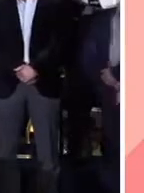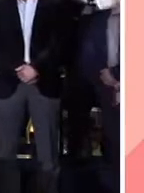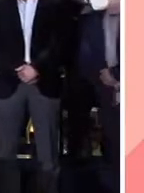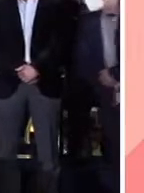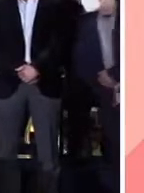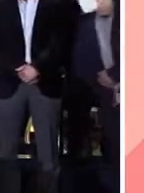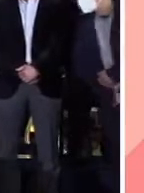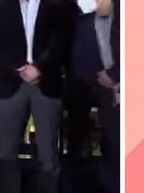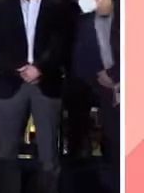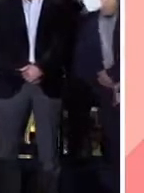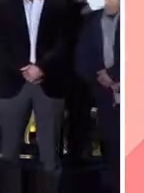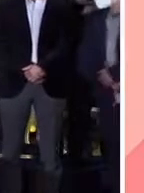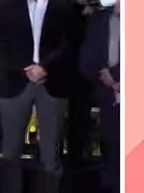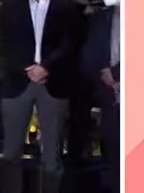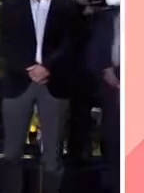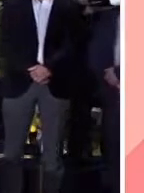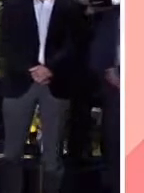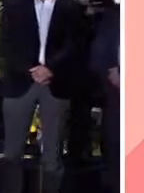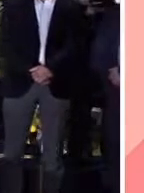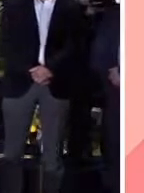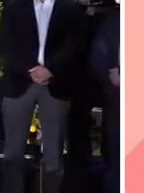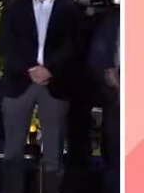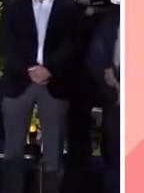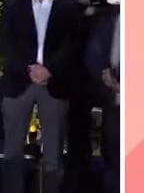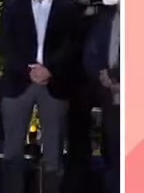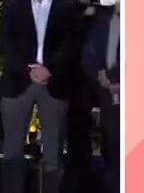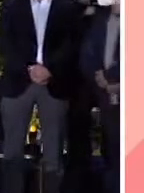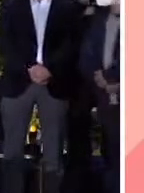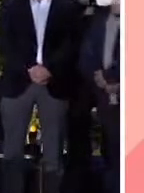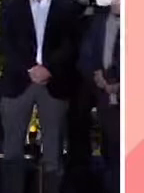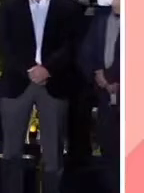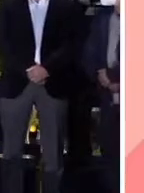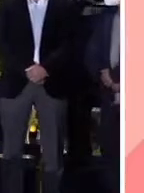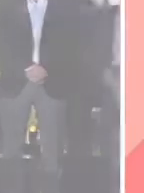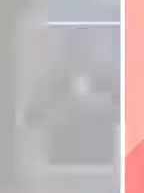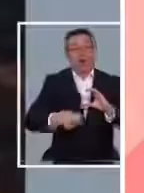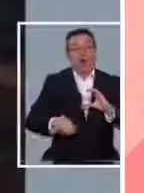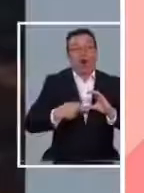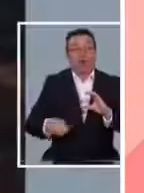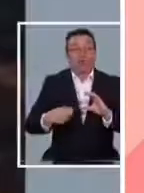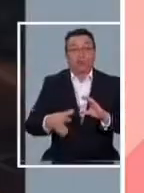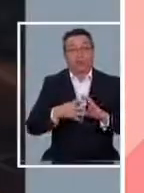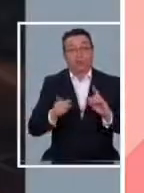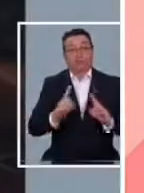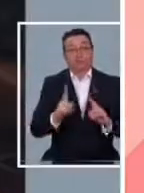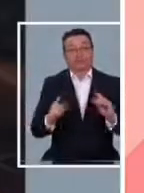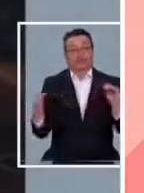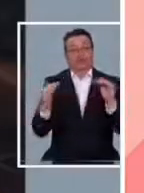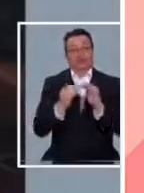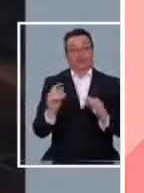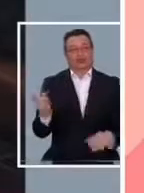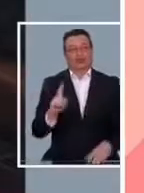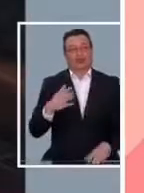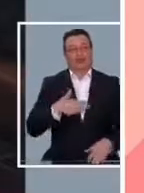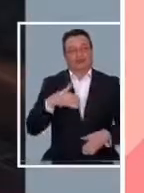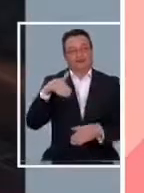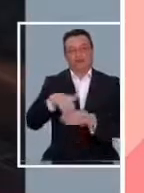en el 60% de mayor vulnerabilidad, podían postular este beneficio. En estricto rigor hubieron muchas personas que quedaron fuera.